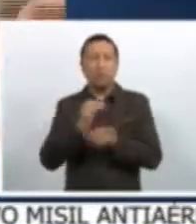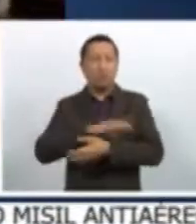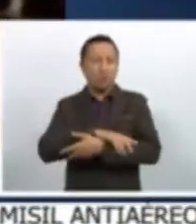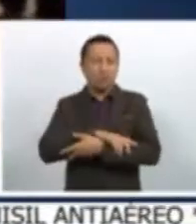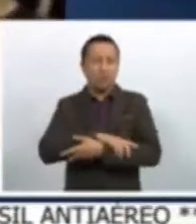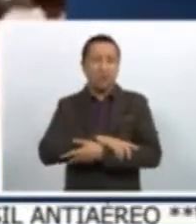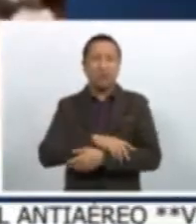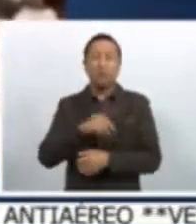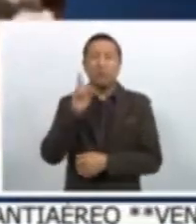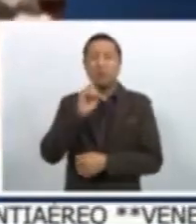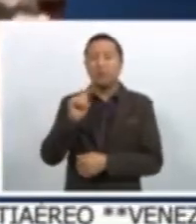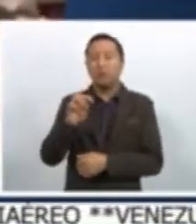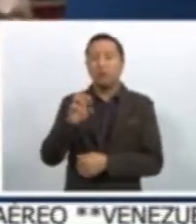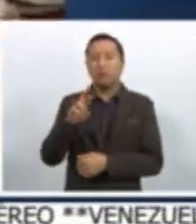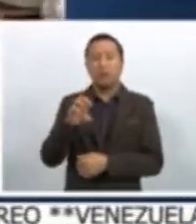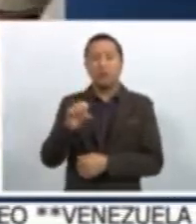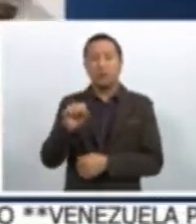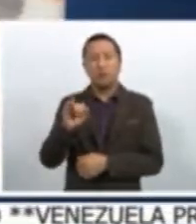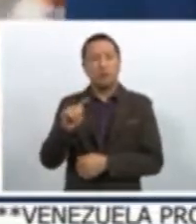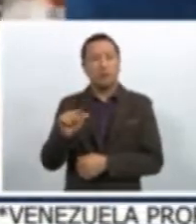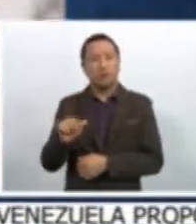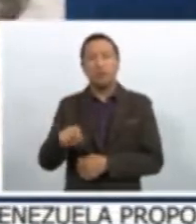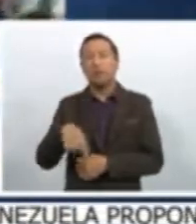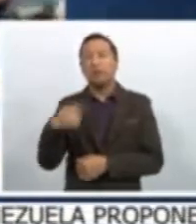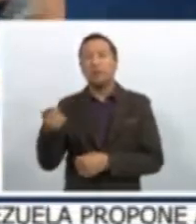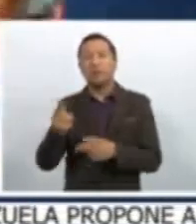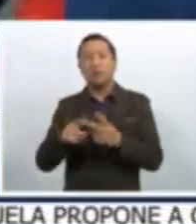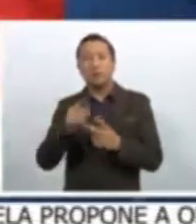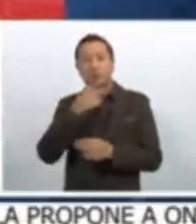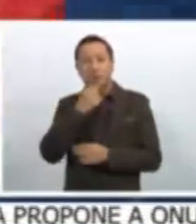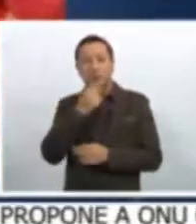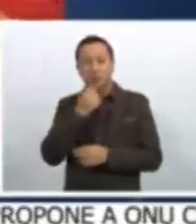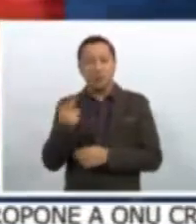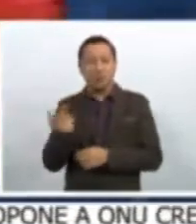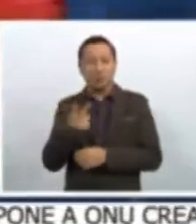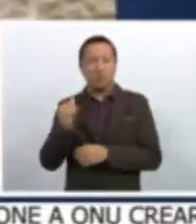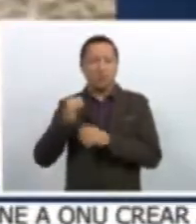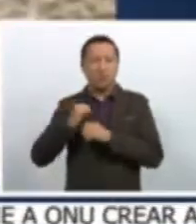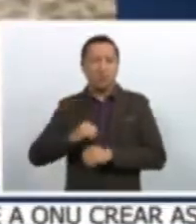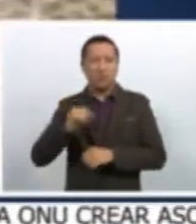Tuz Ciau y David Rosado, ex regidores del Cabildo de Lázaro Cárdenas.